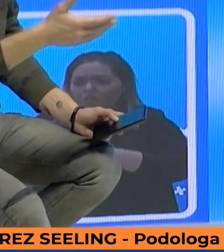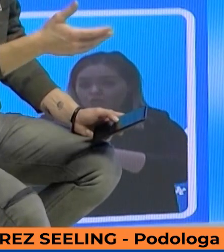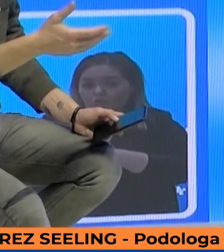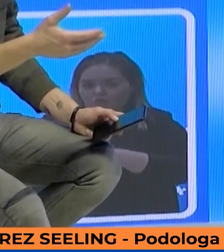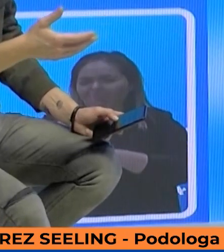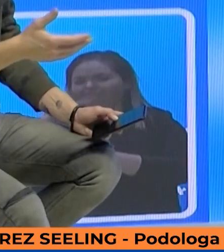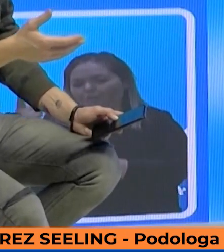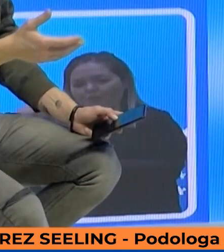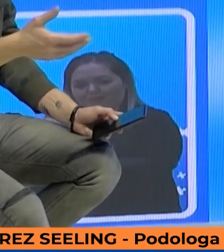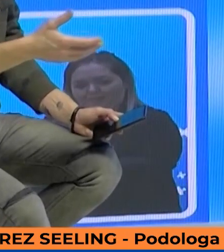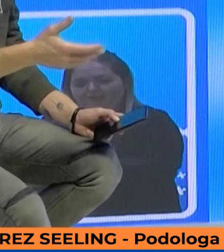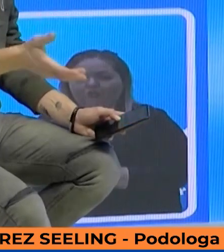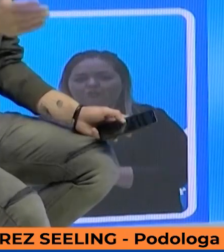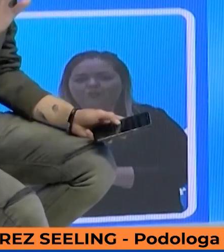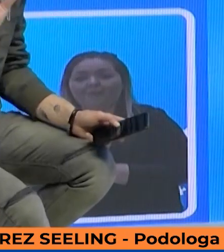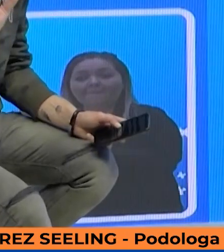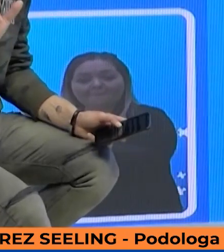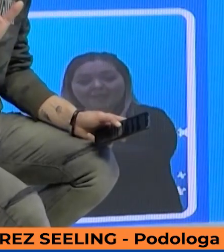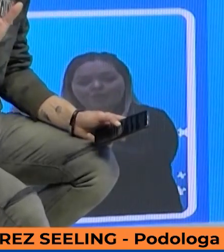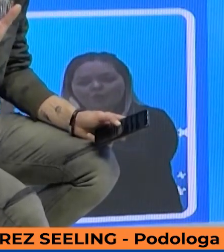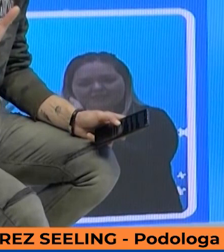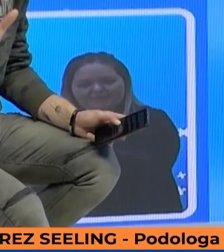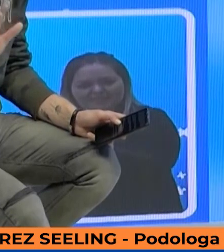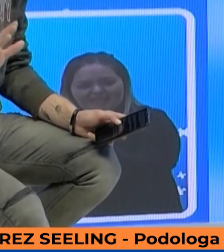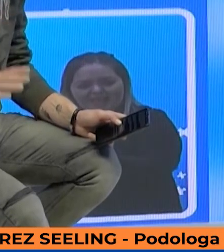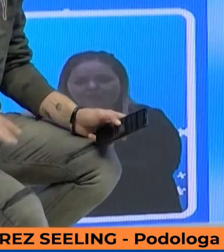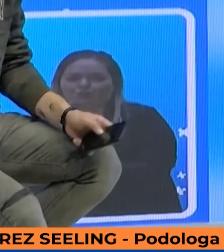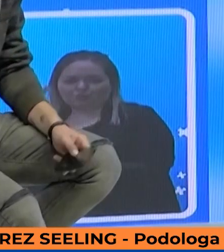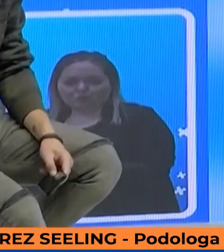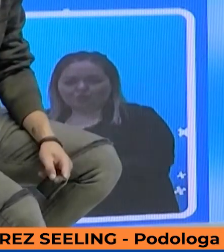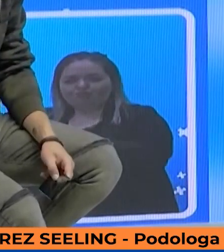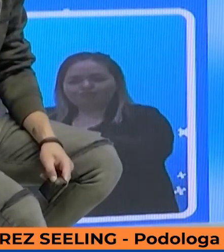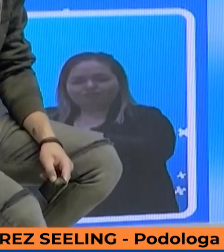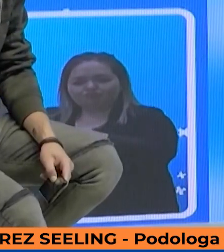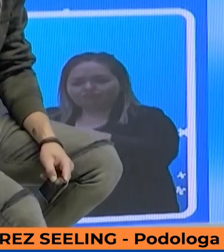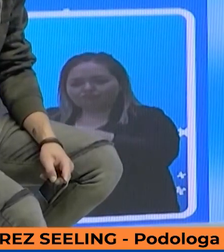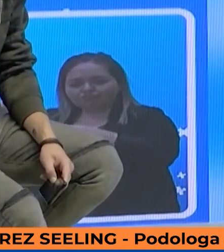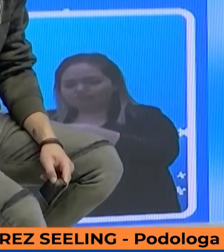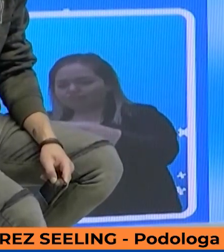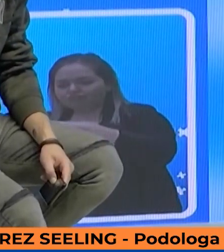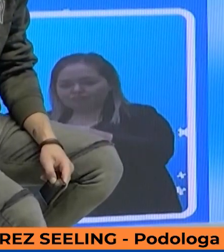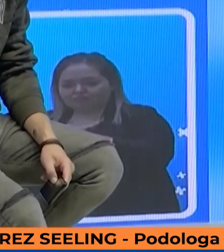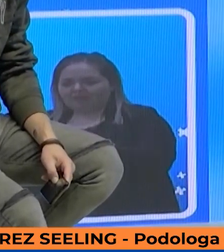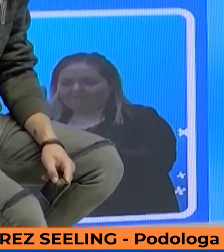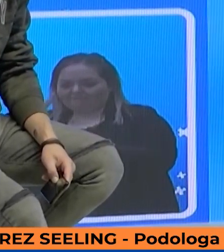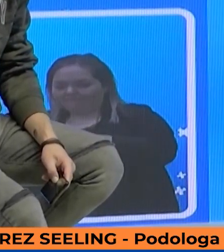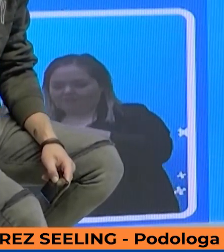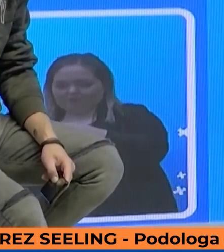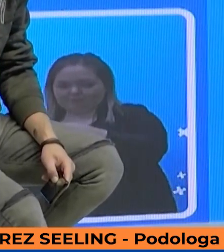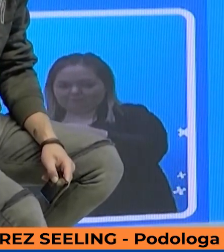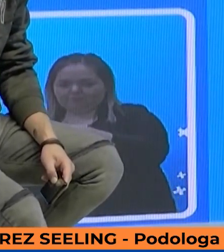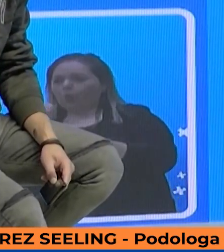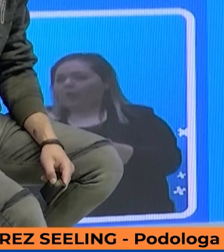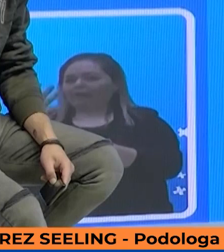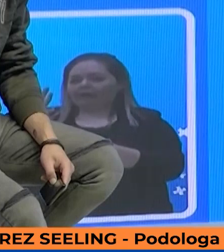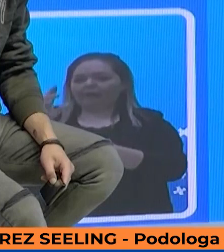se recurre al podólogo, a la podóloga. Deberíamos, ¿no es cierto? Se debería. Claro. Se debería. Claro, ¿cómo es esto? Sí, a ver,